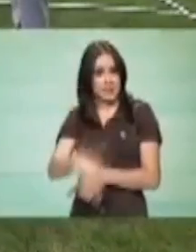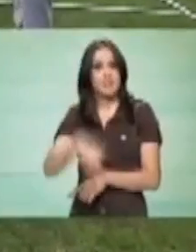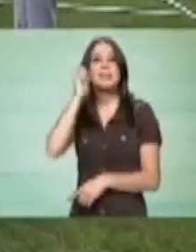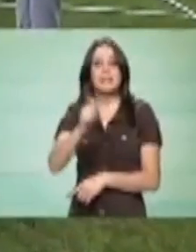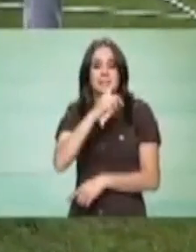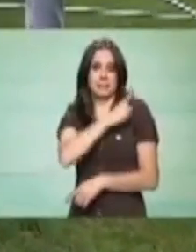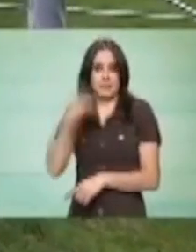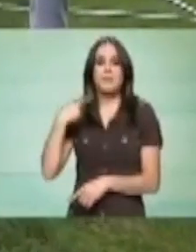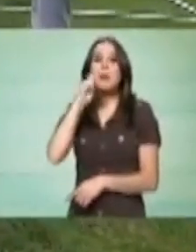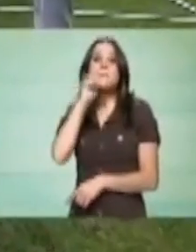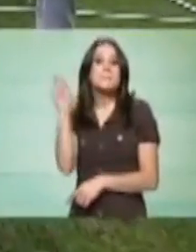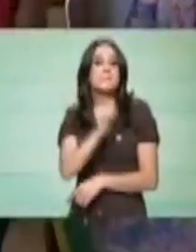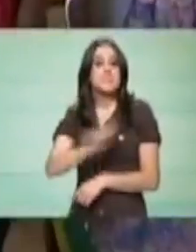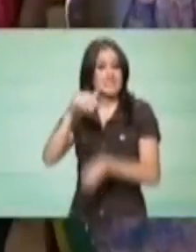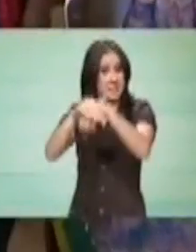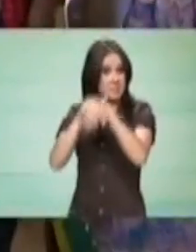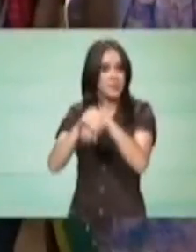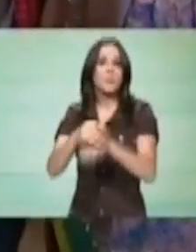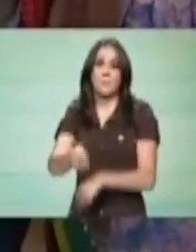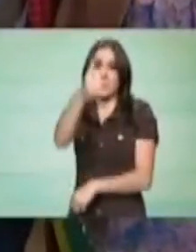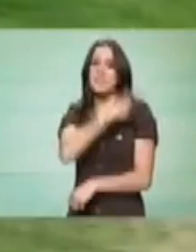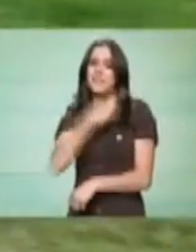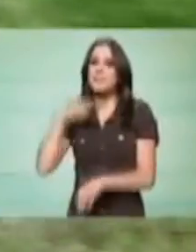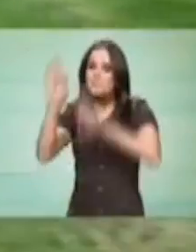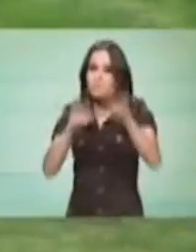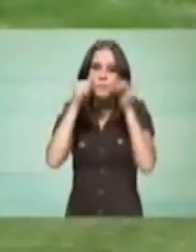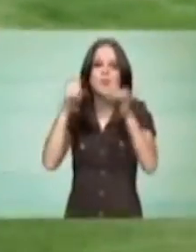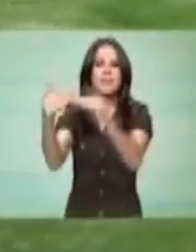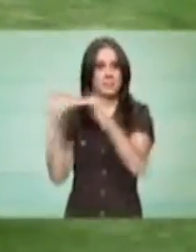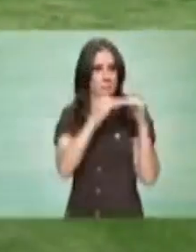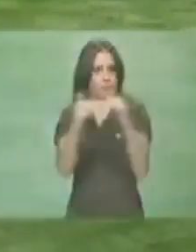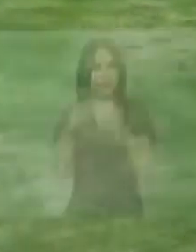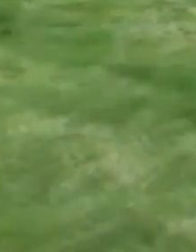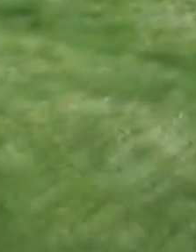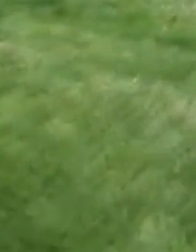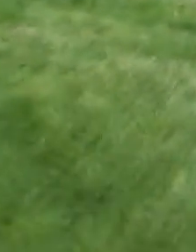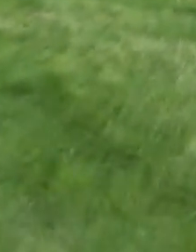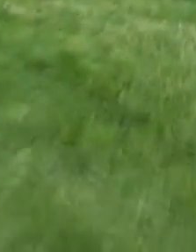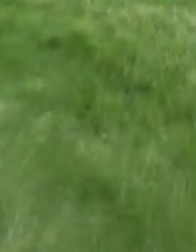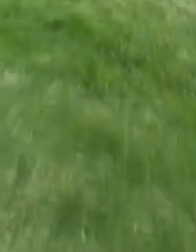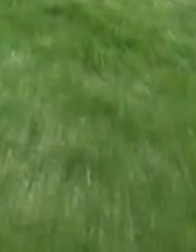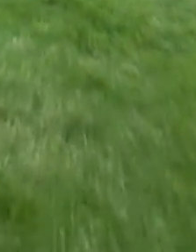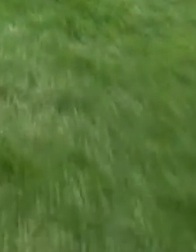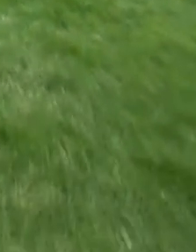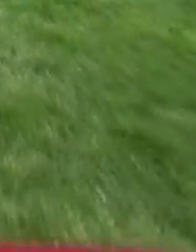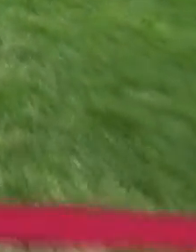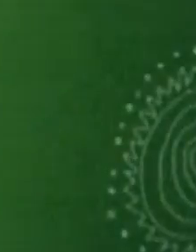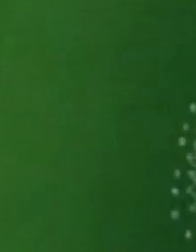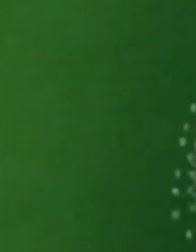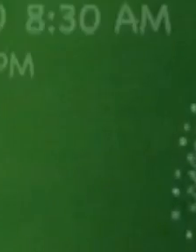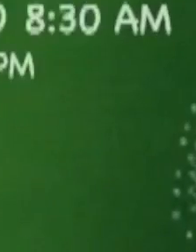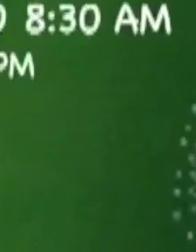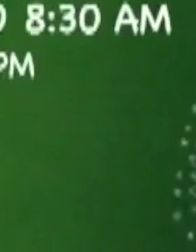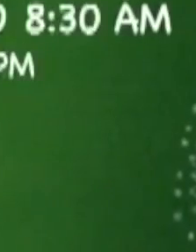de discriminación proviene del náuatl kipat que significa cambiar la teleserie mexicana será transmitida a partir del